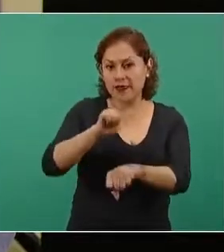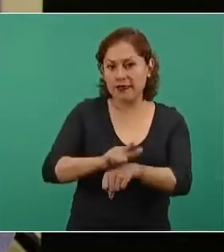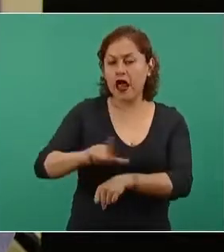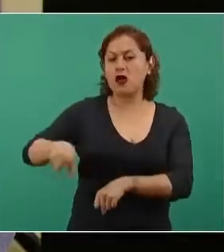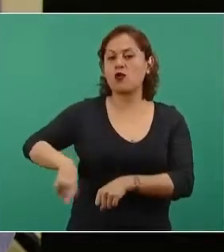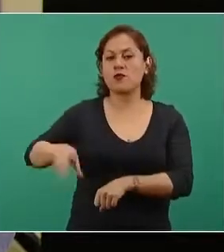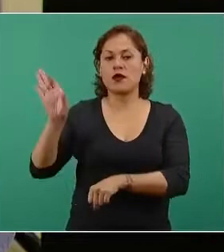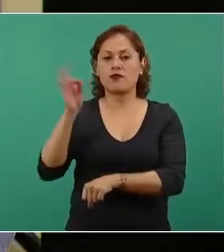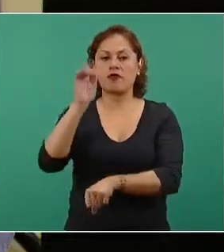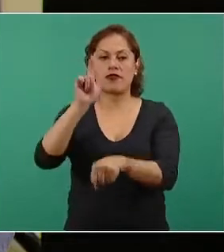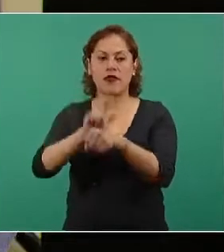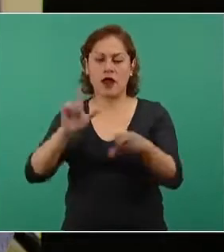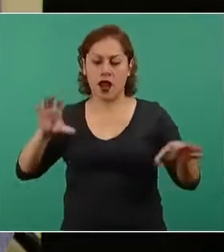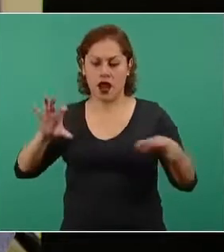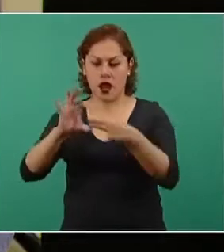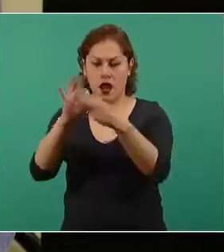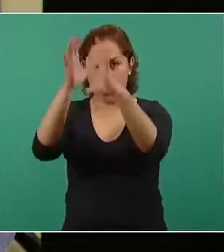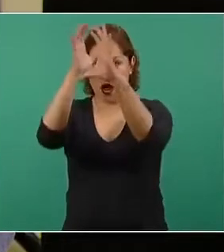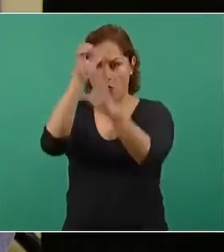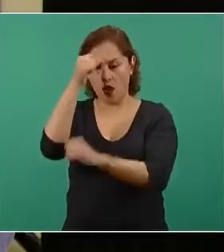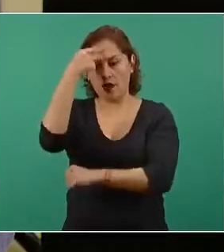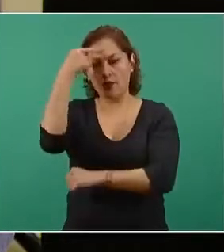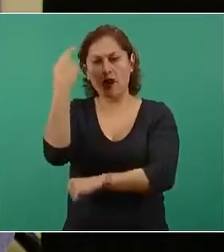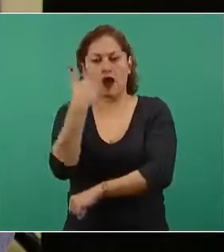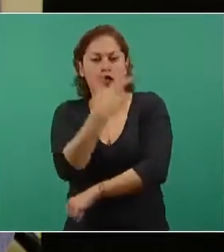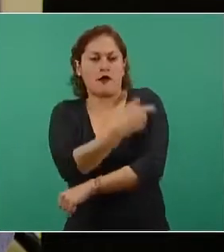en la zona conurbada.